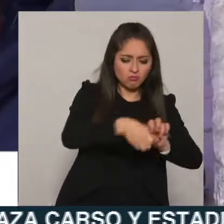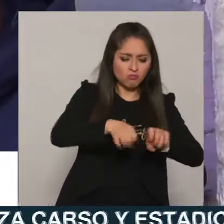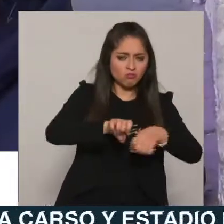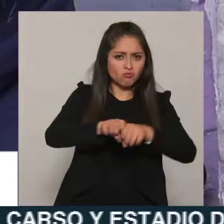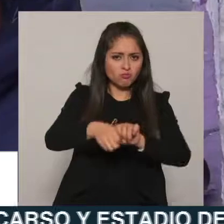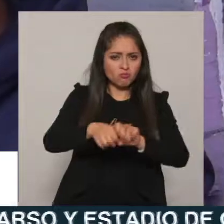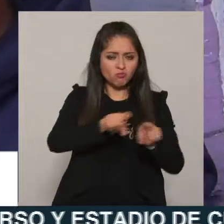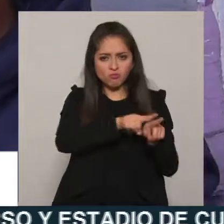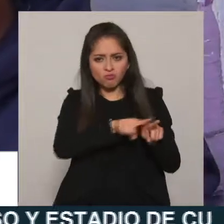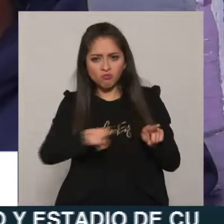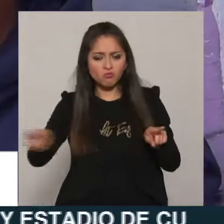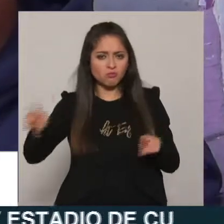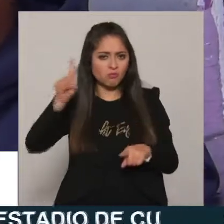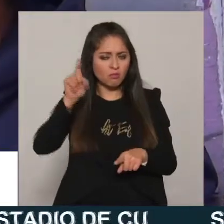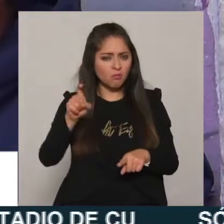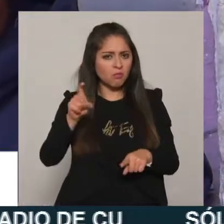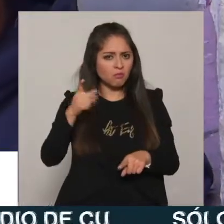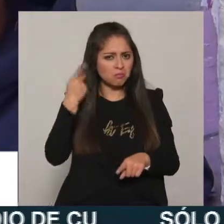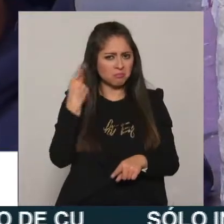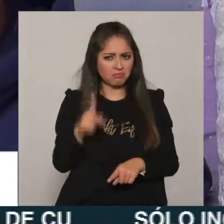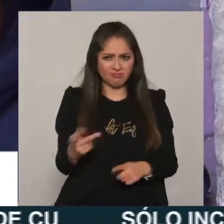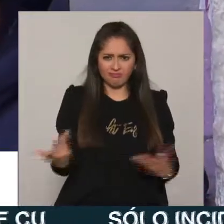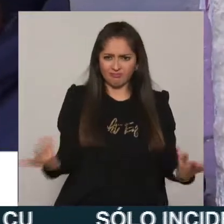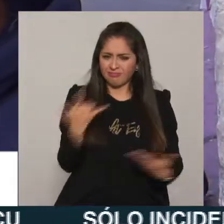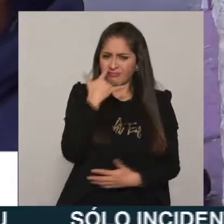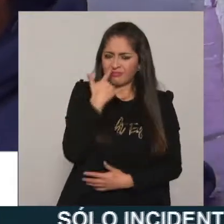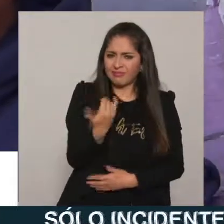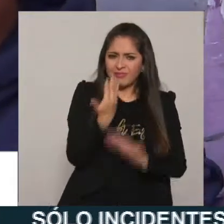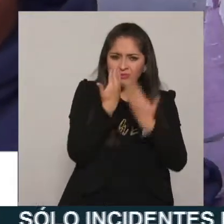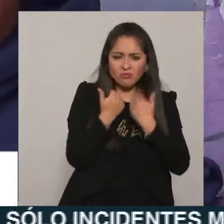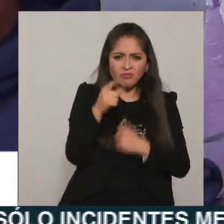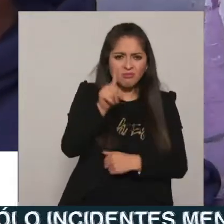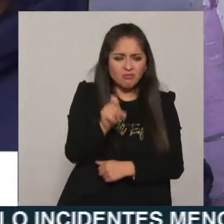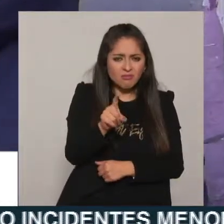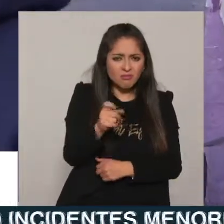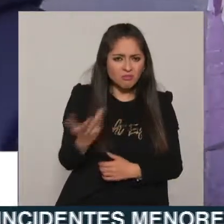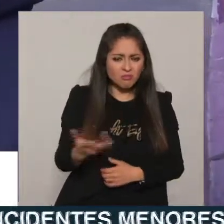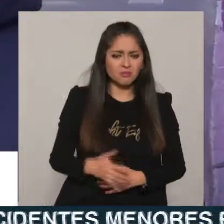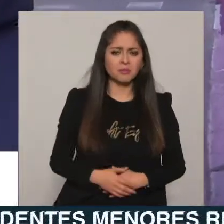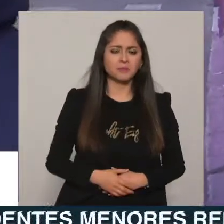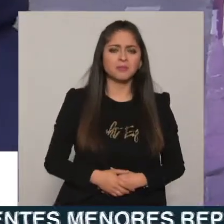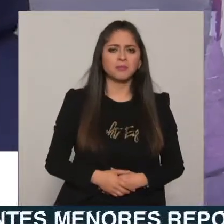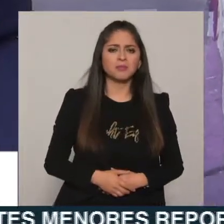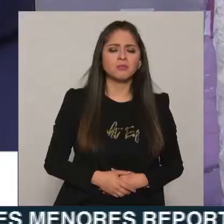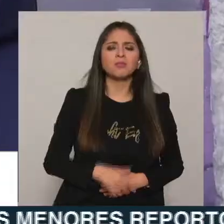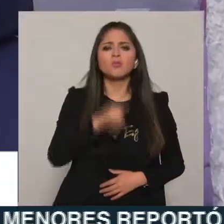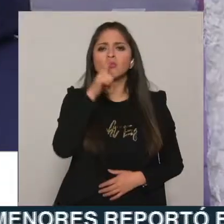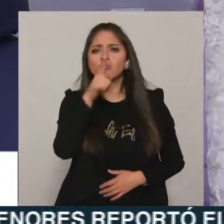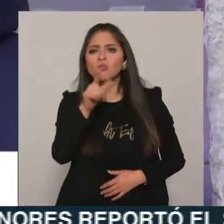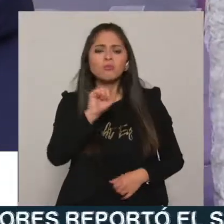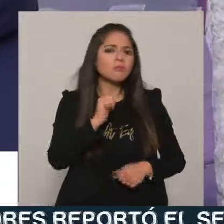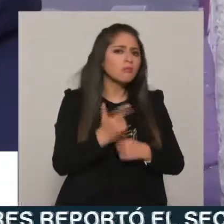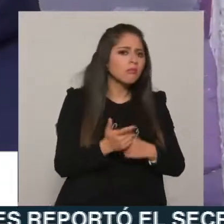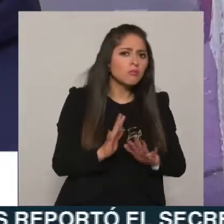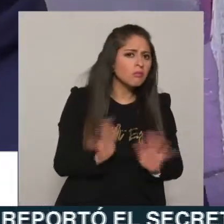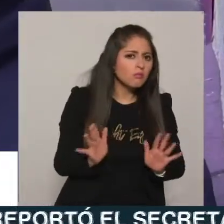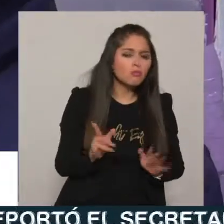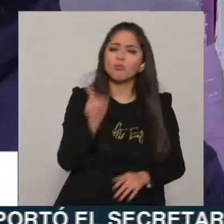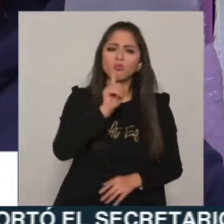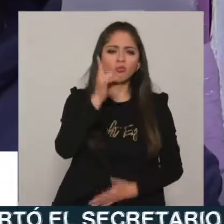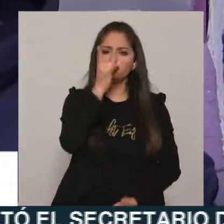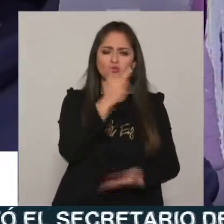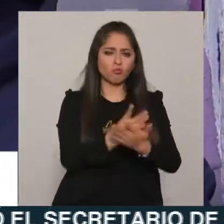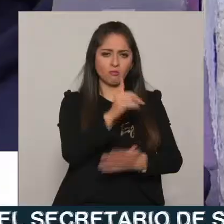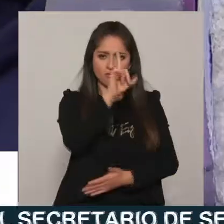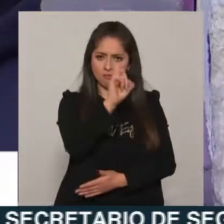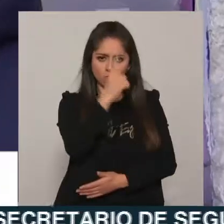tubos, pero ya nada hasta ahorita y todo. ¿La luz, algún otro servicio? No, la luz está bien, todo